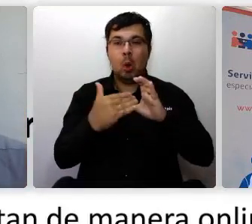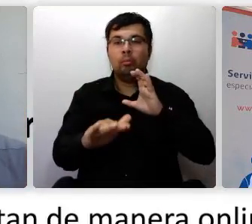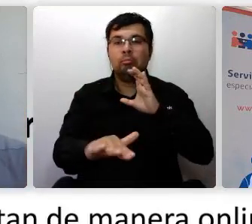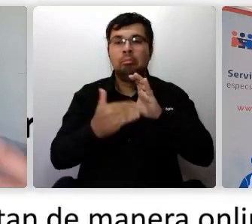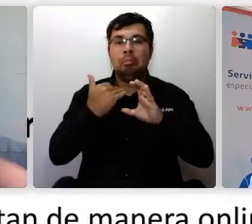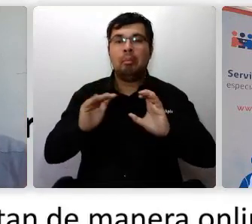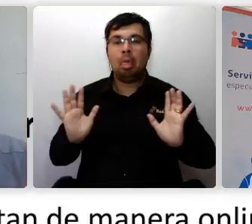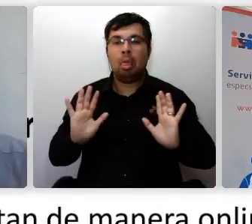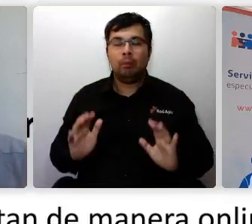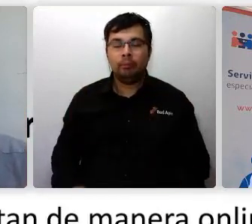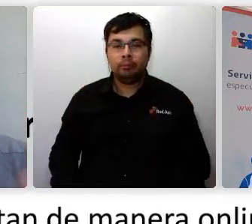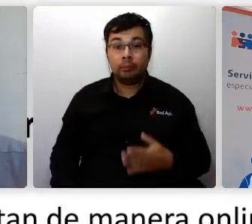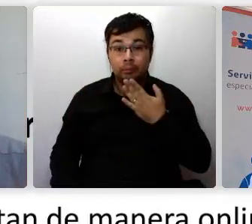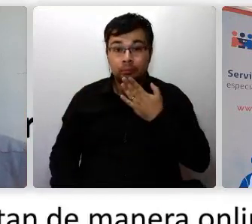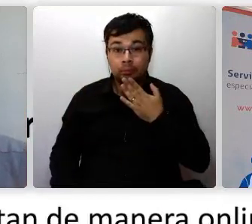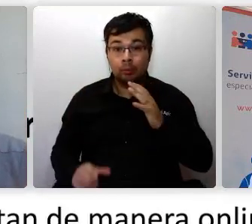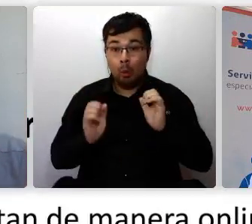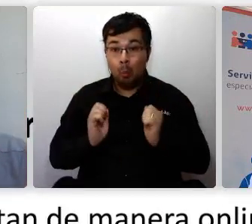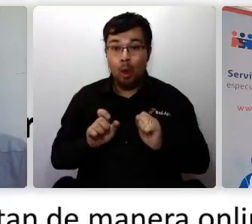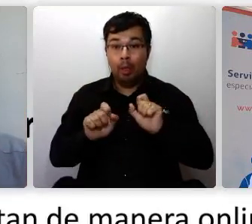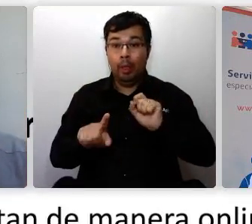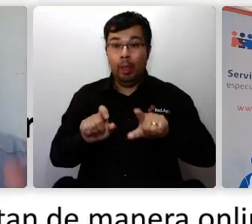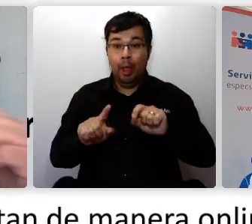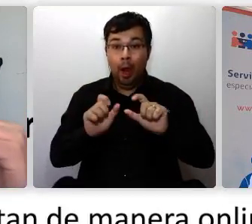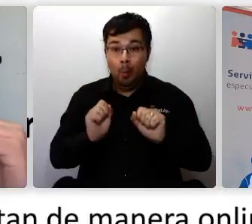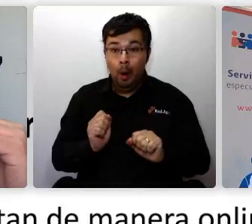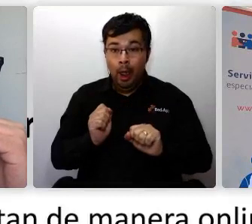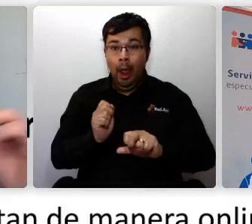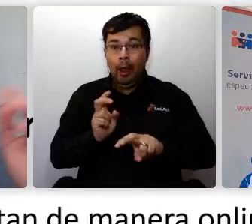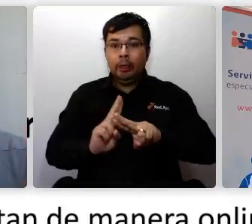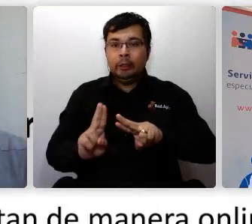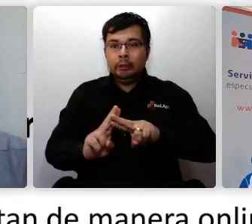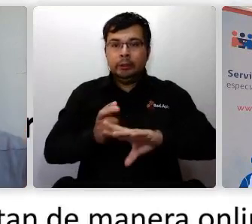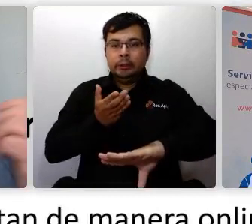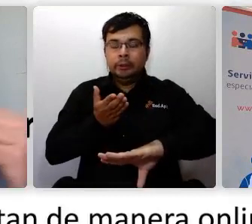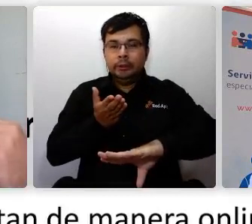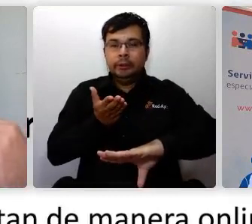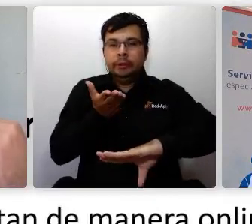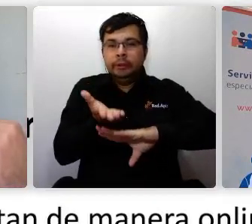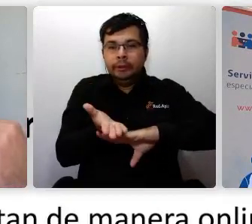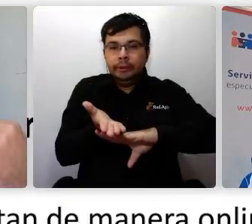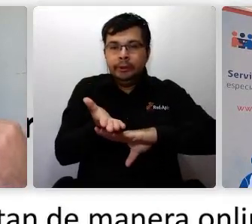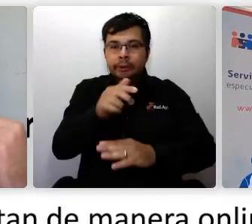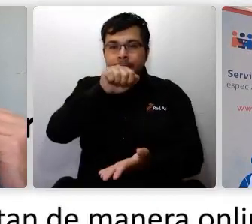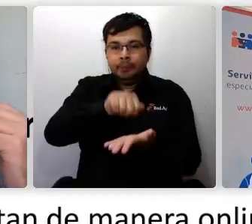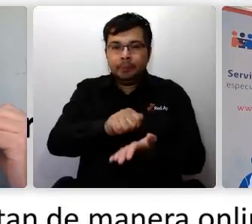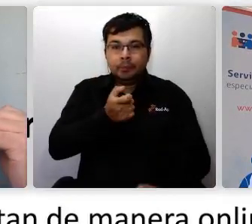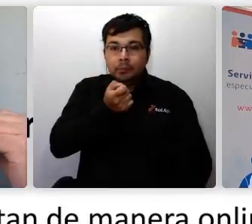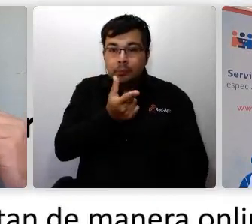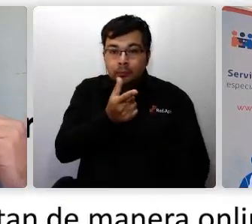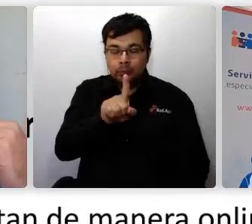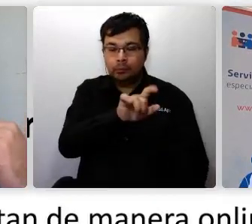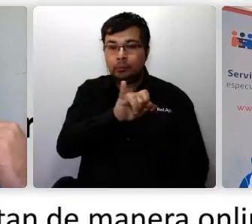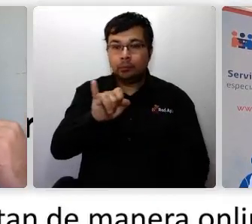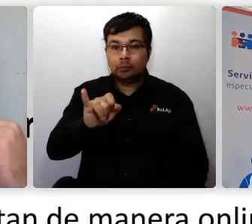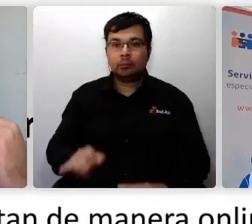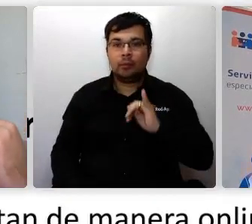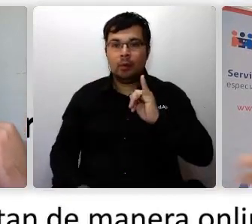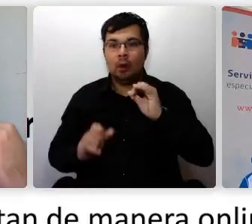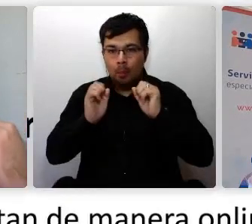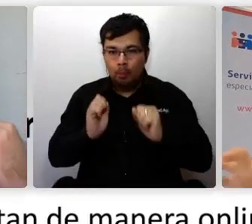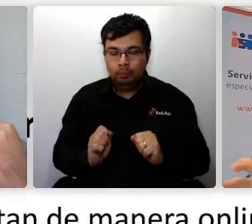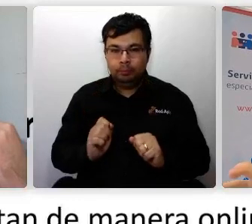alguna. ¿También a través de la Defensoría se puede generar esa denuncia hacia el Servicio de Impuestos Internos por algo? Sí, sí, podemos tramitarla, podemos tramitarla,